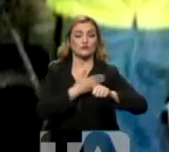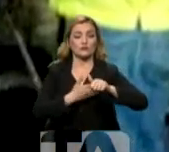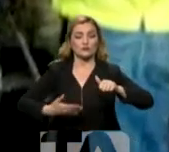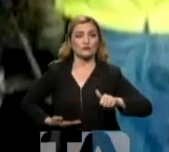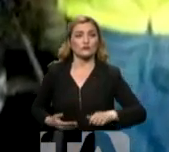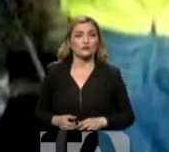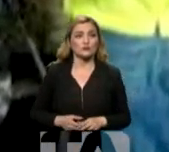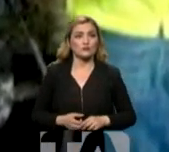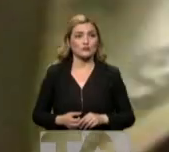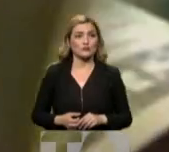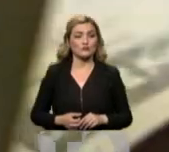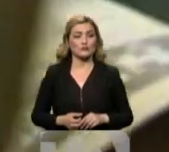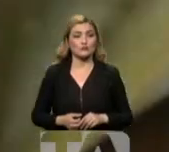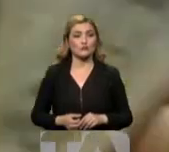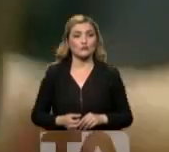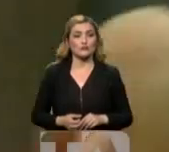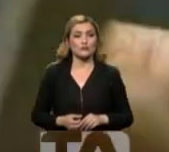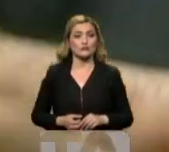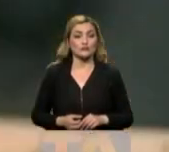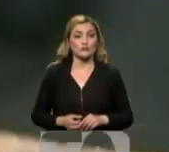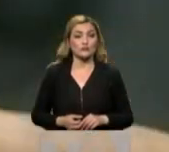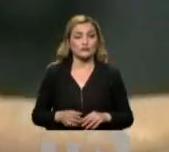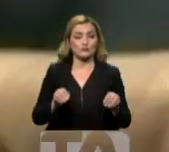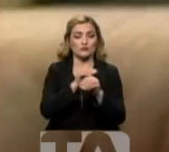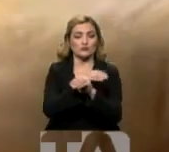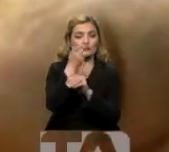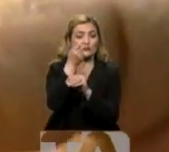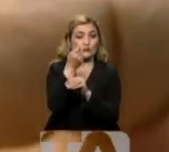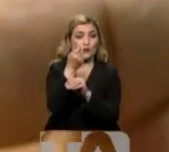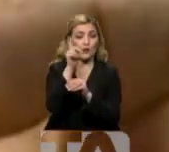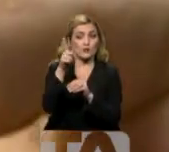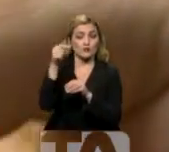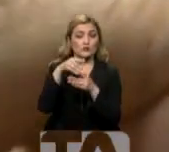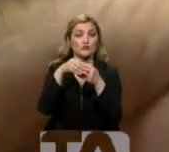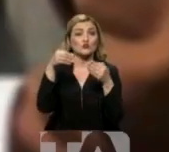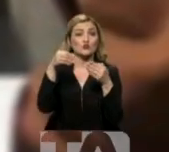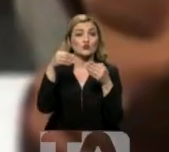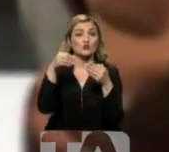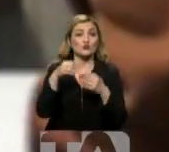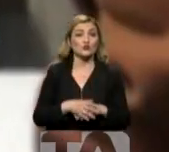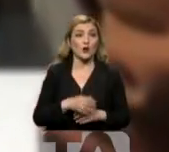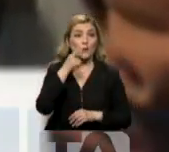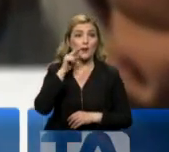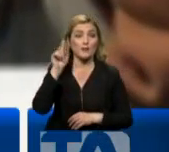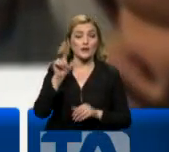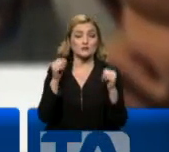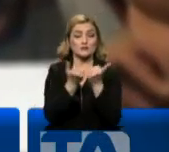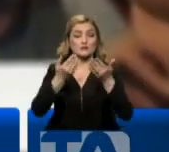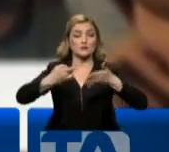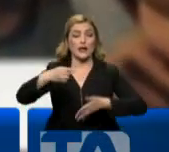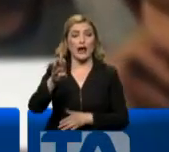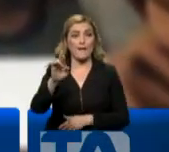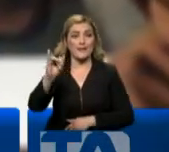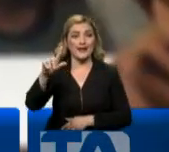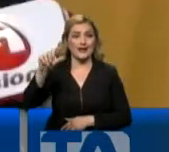de la República y apuntaron al movimiento injustificado de varios millones de dólares por parte del padre de la asambleísta